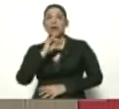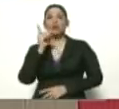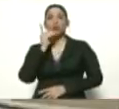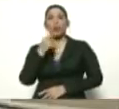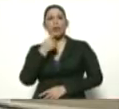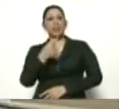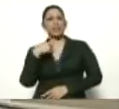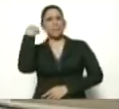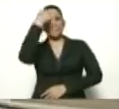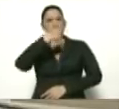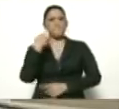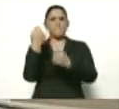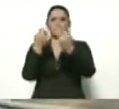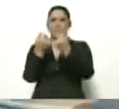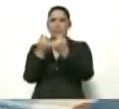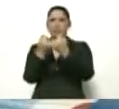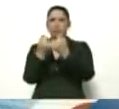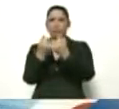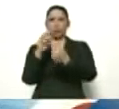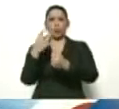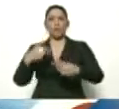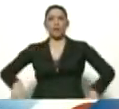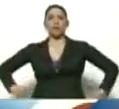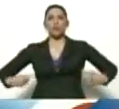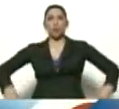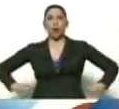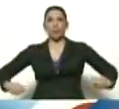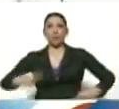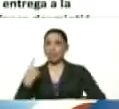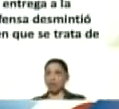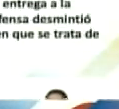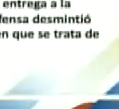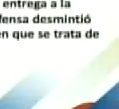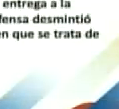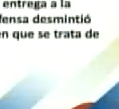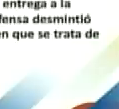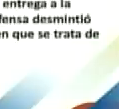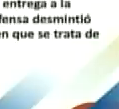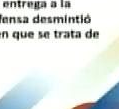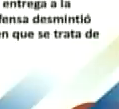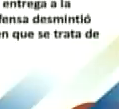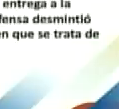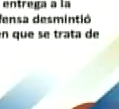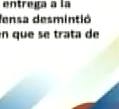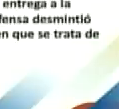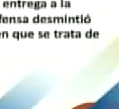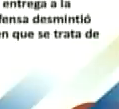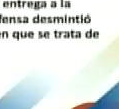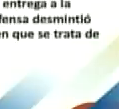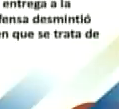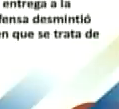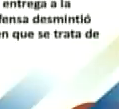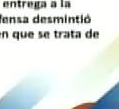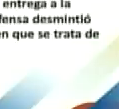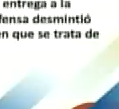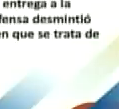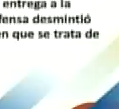poner precio a la cabeza de doble rueda y el 14 de diciembre de 2019